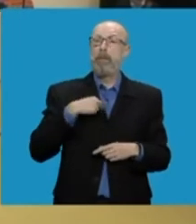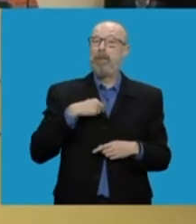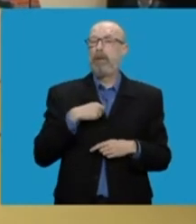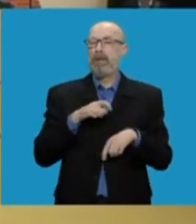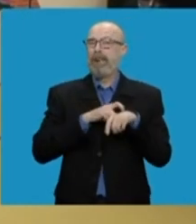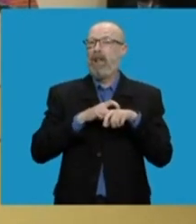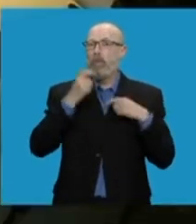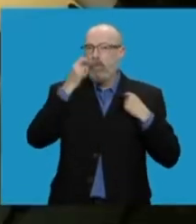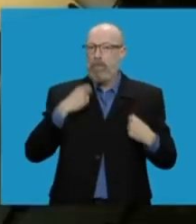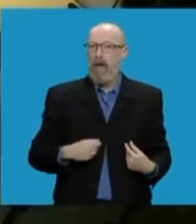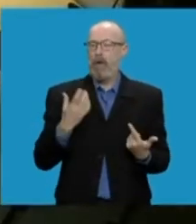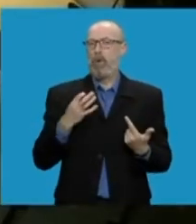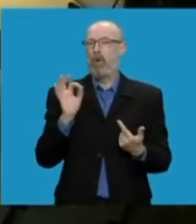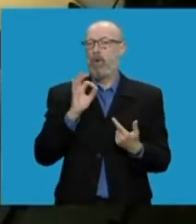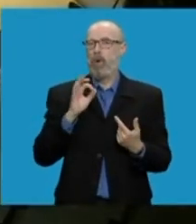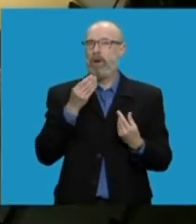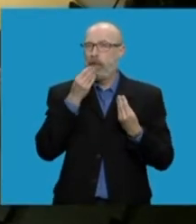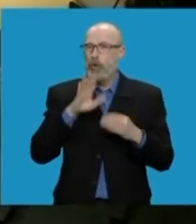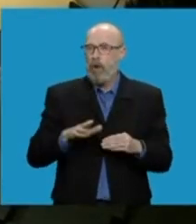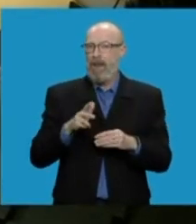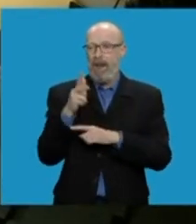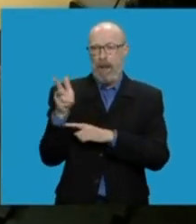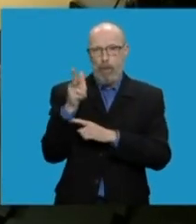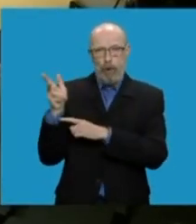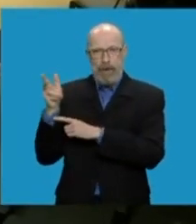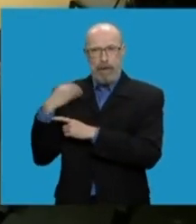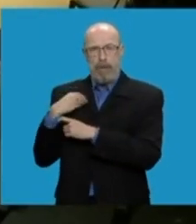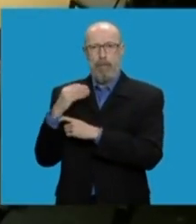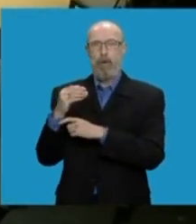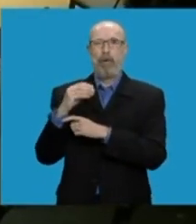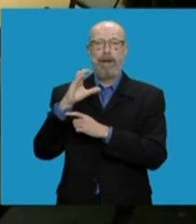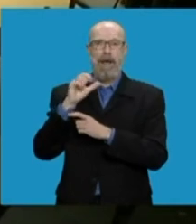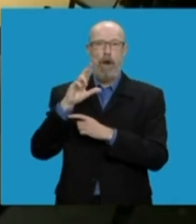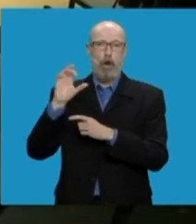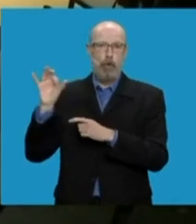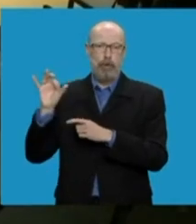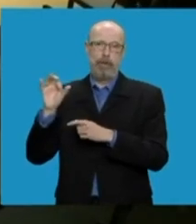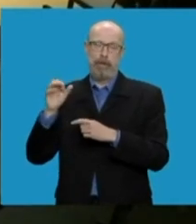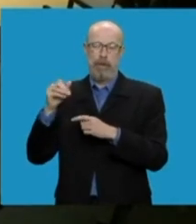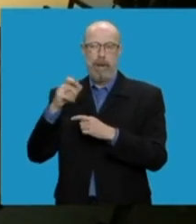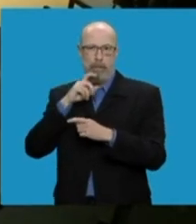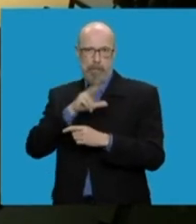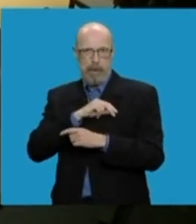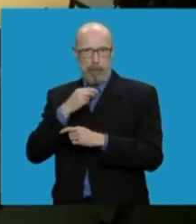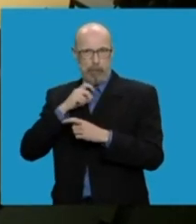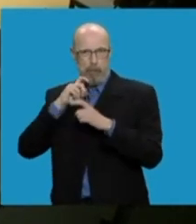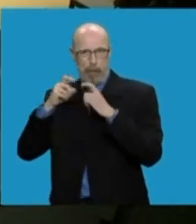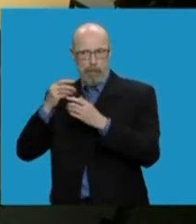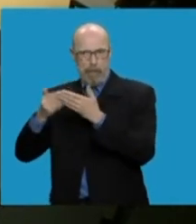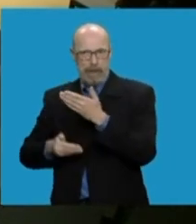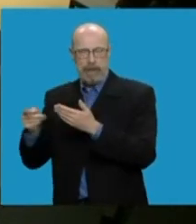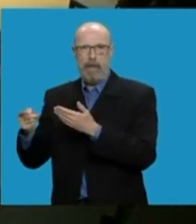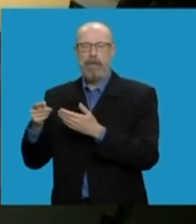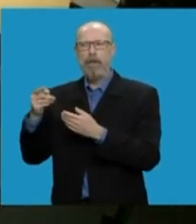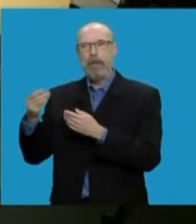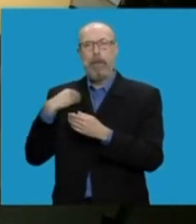las sugestivas historias en los reportajes de Carlos Fidalgo en el premio de prensa, que sabe utilizar ese reposo que